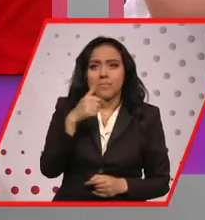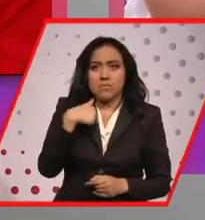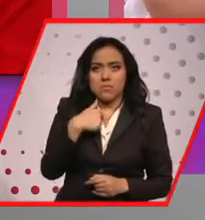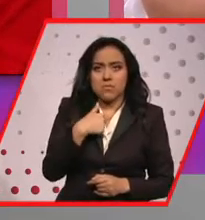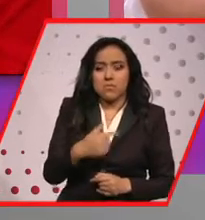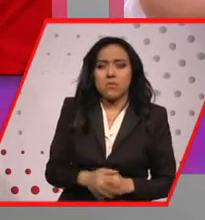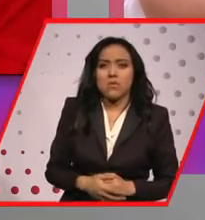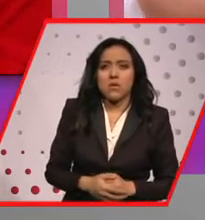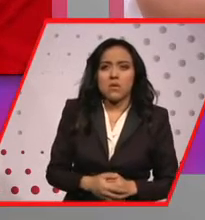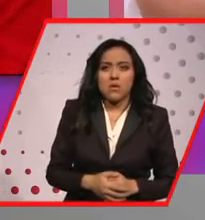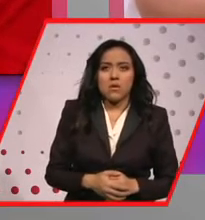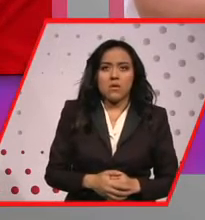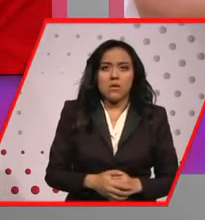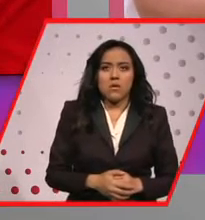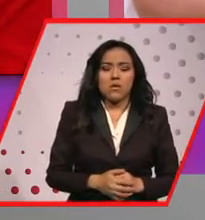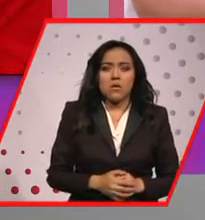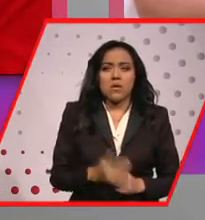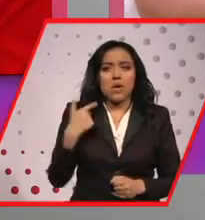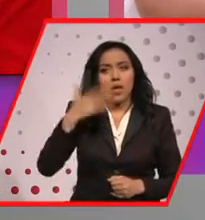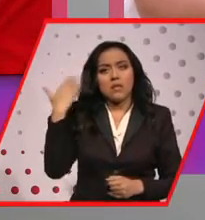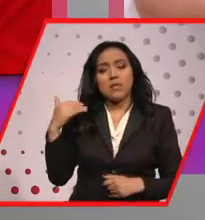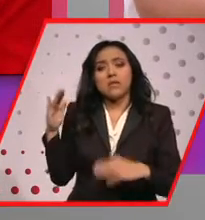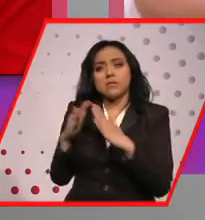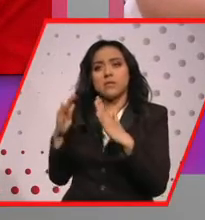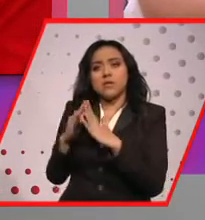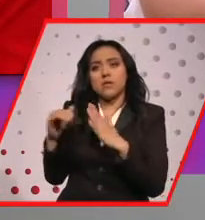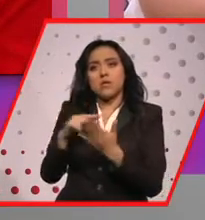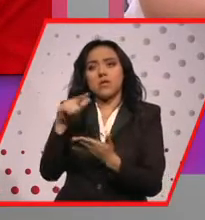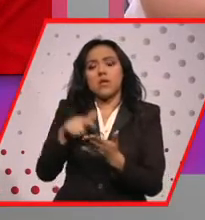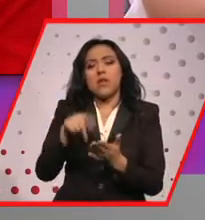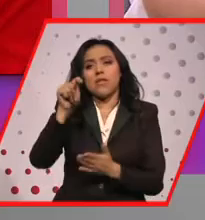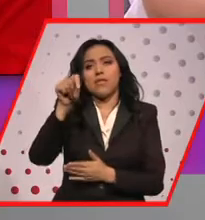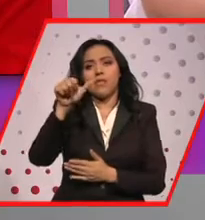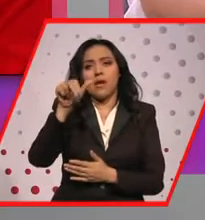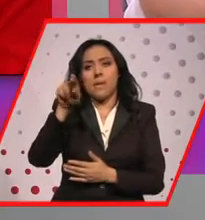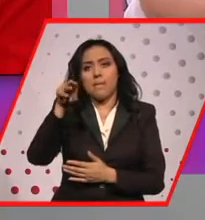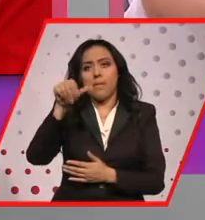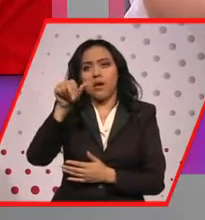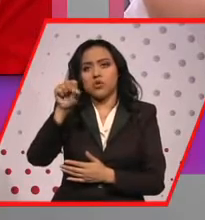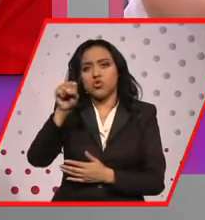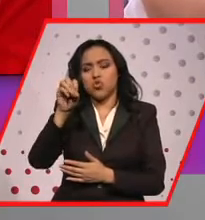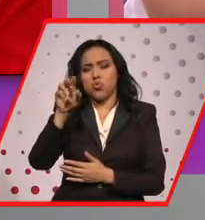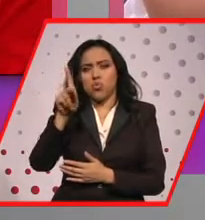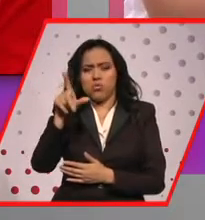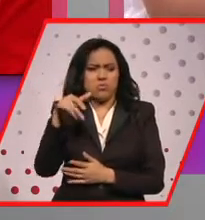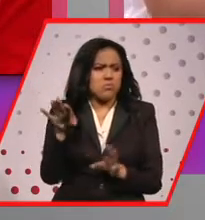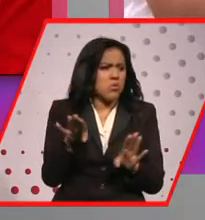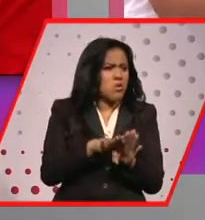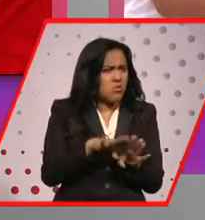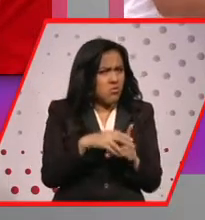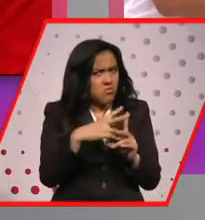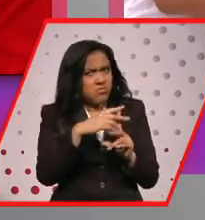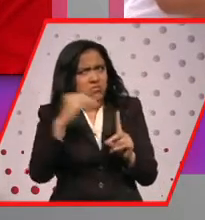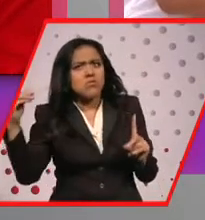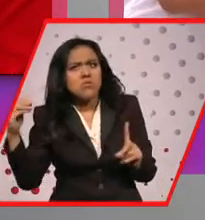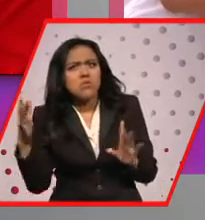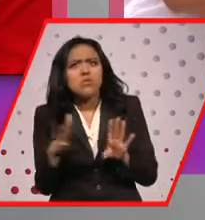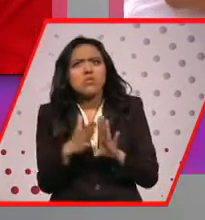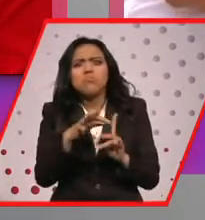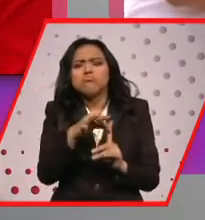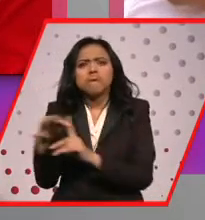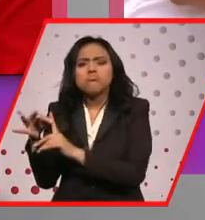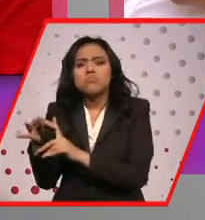de donde él vivía, del municipio de Tamasopo. ¿Cómo que se lo llevaron? ¿Quién se lo llevó? Se lo llevaron